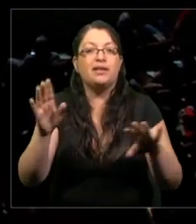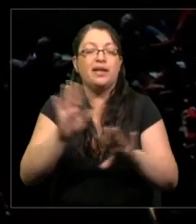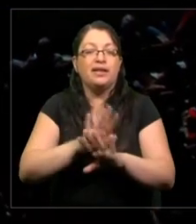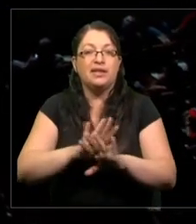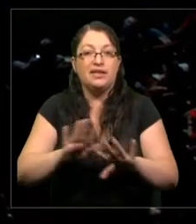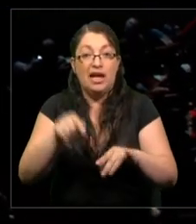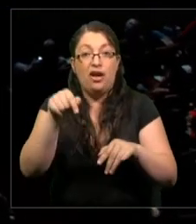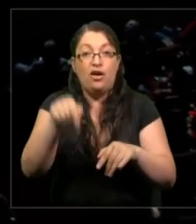cumbre su futuro 2020